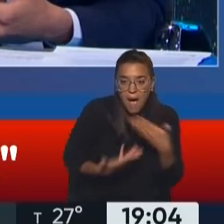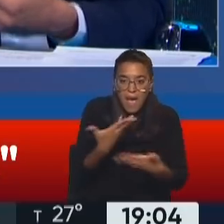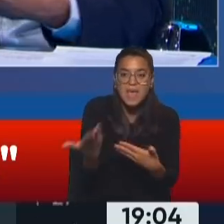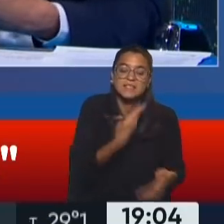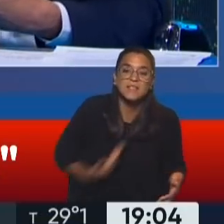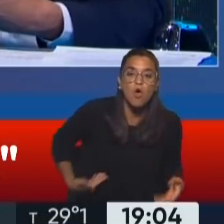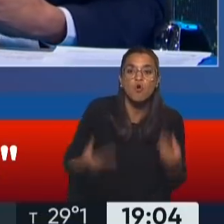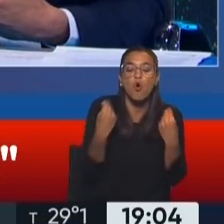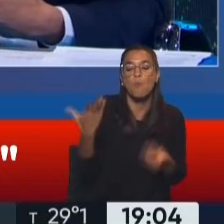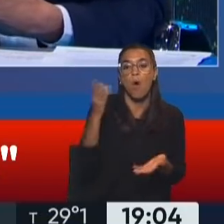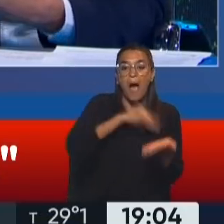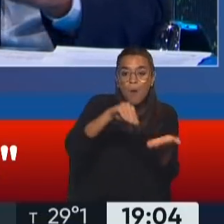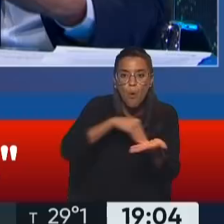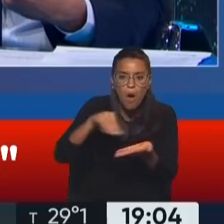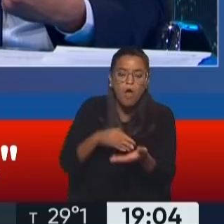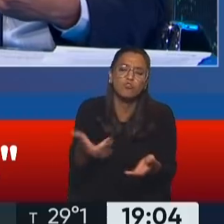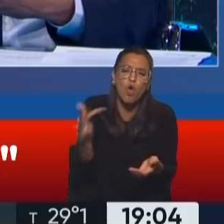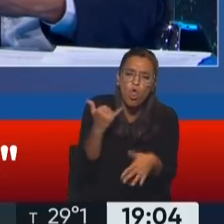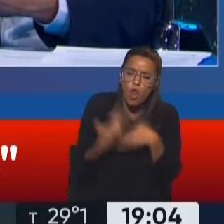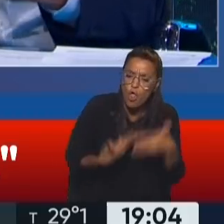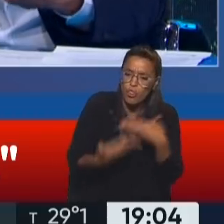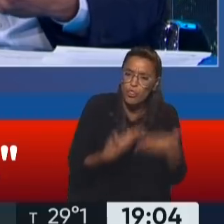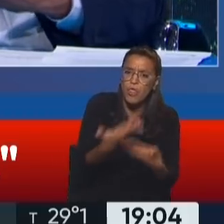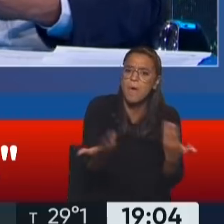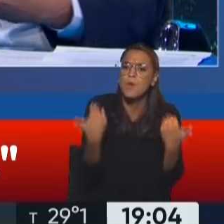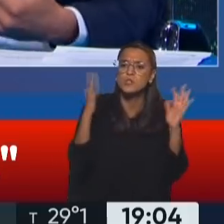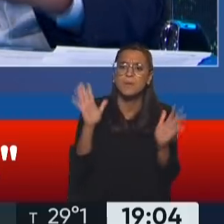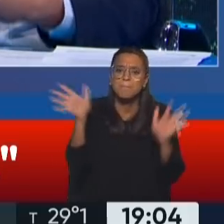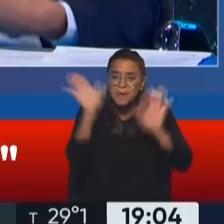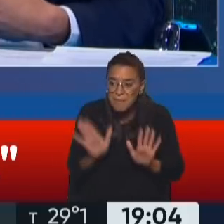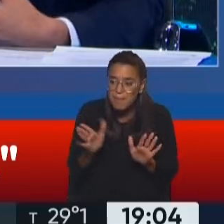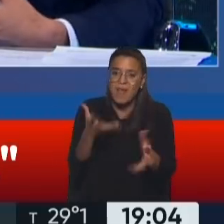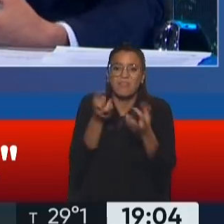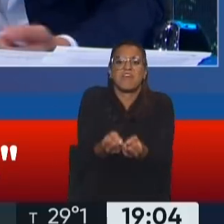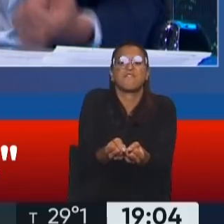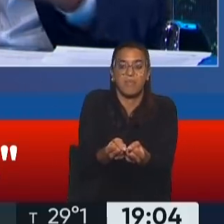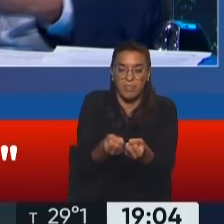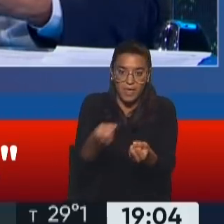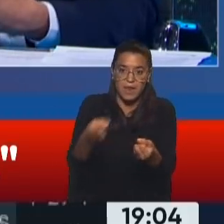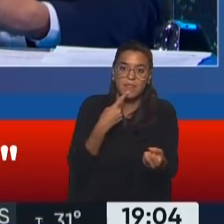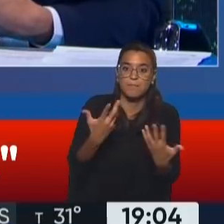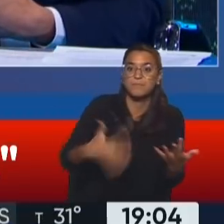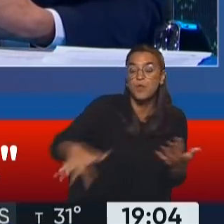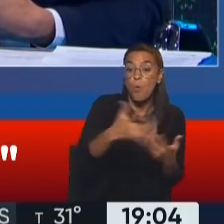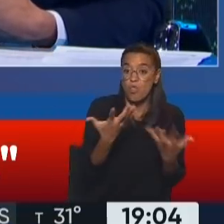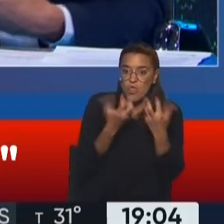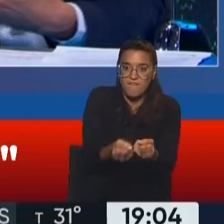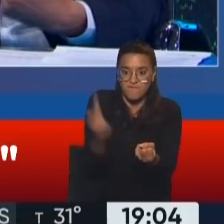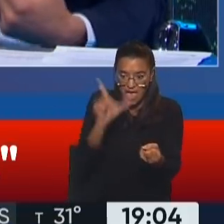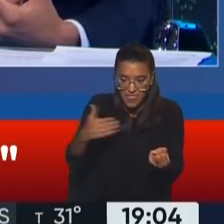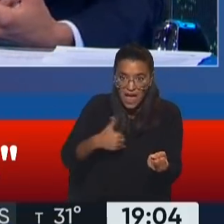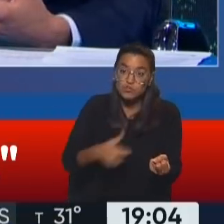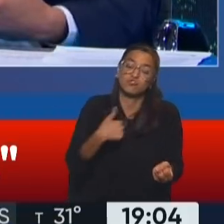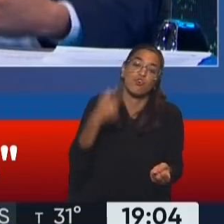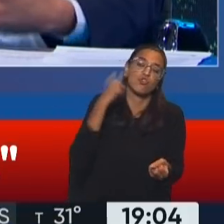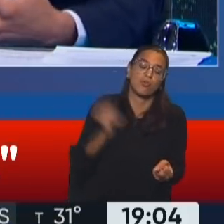Estado y cómo los abogados del Estado vamos teniendo día a día menos posibilidades de prepararnos para defender el interés público. Y cuando alguien defiende el interés público, yo no puedo creer